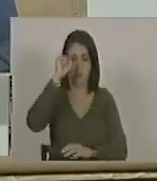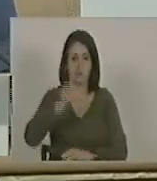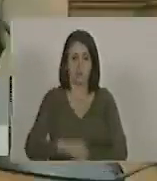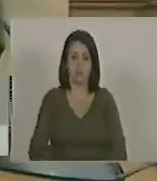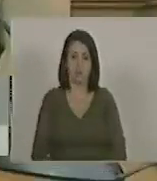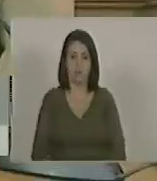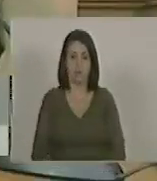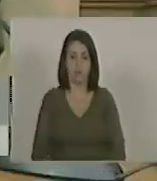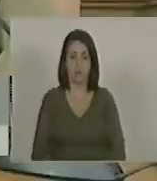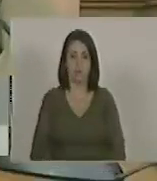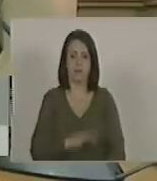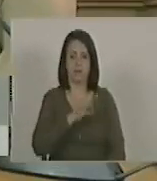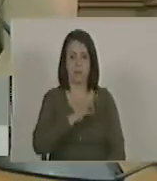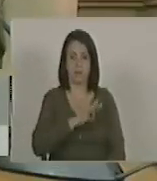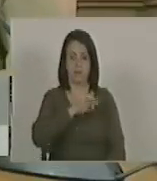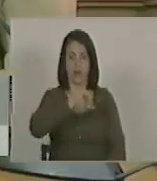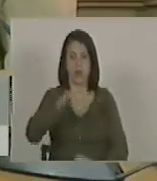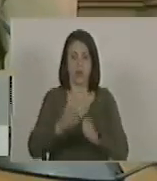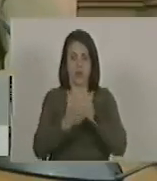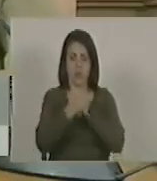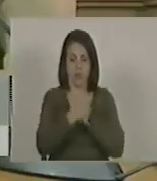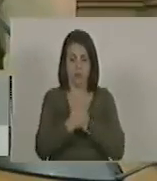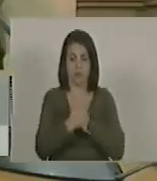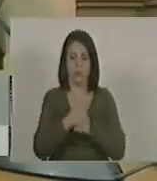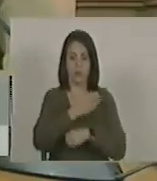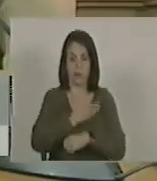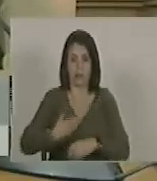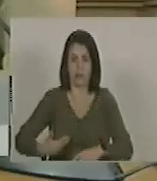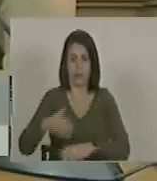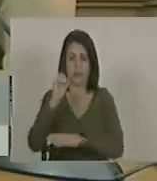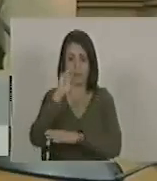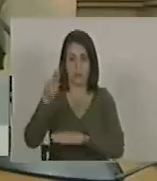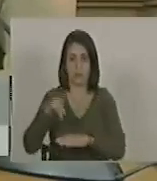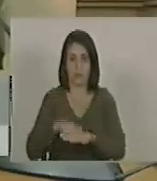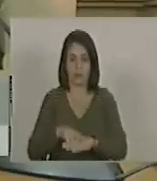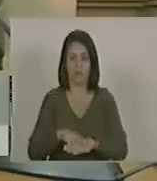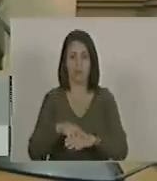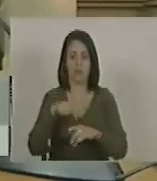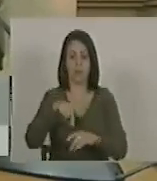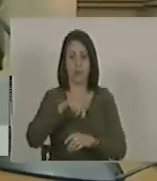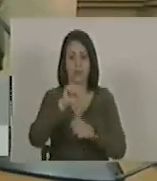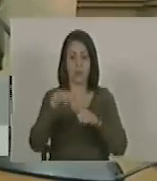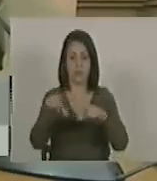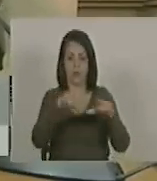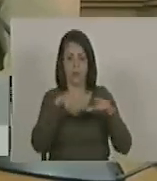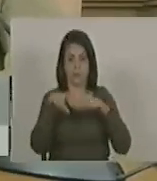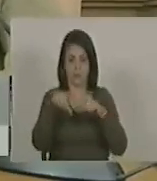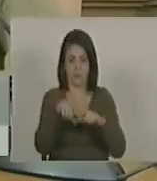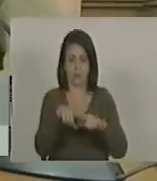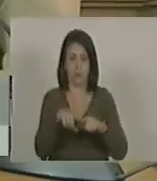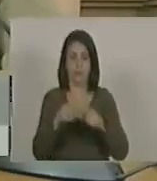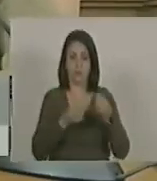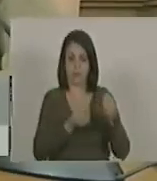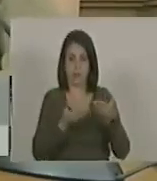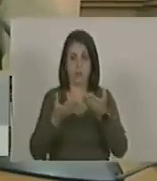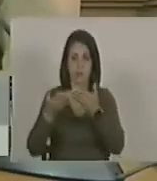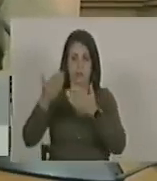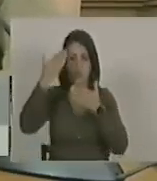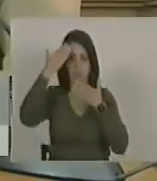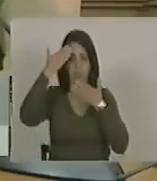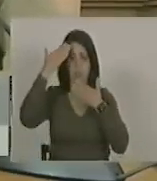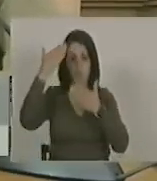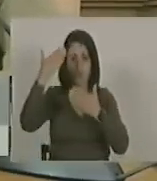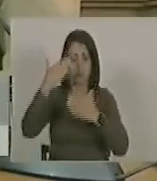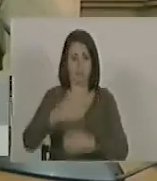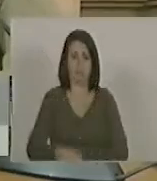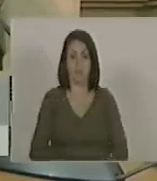Moros. Ciudadano Jorge Rodríguez Gómez, presidente de la Asamblea Nacional, su despacho. Reciba ante todo un cordial